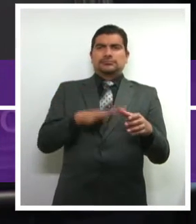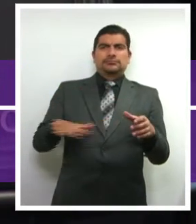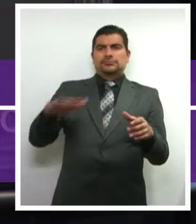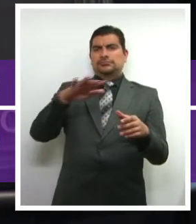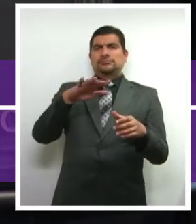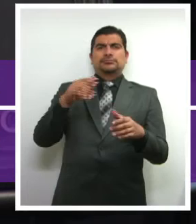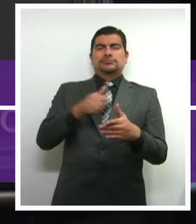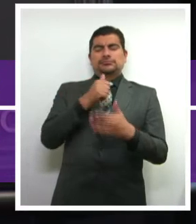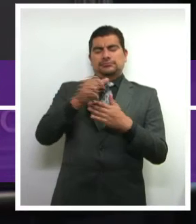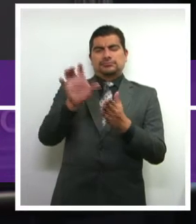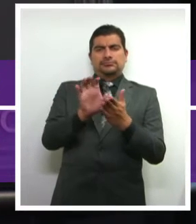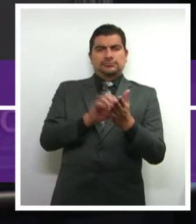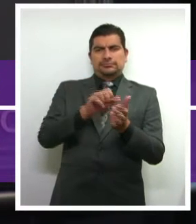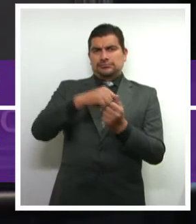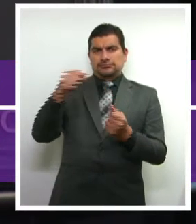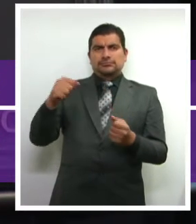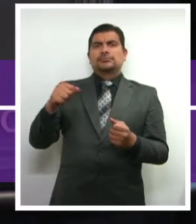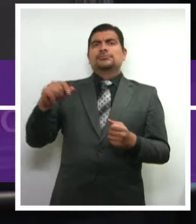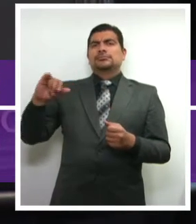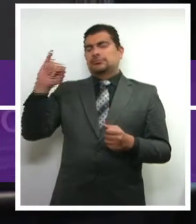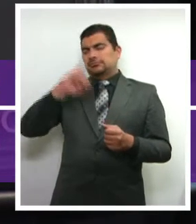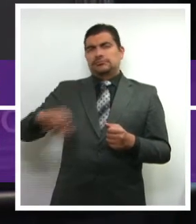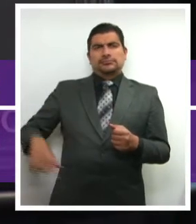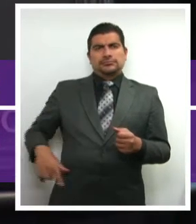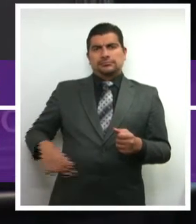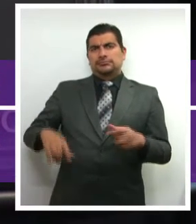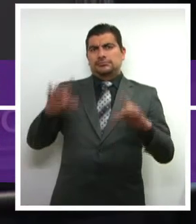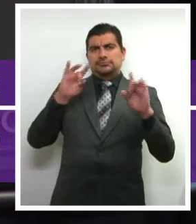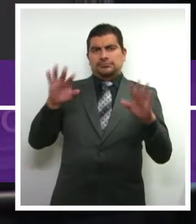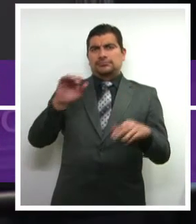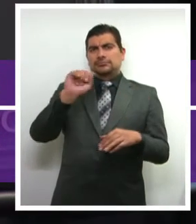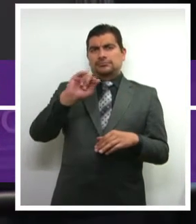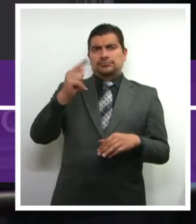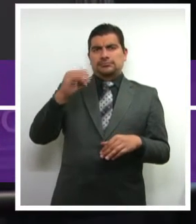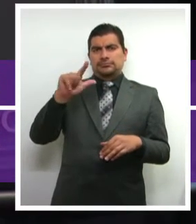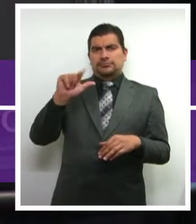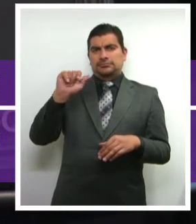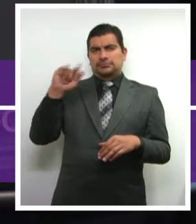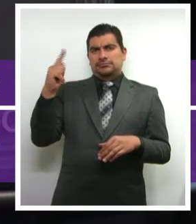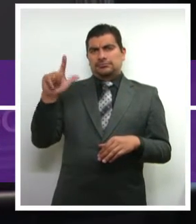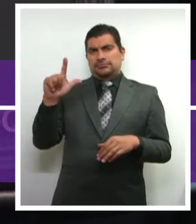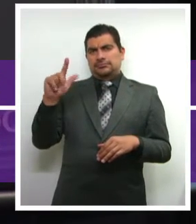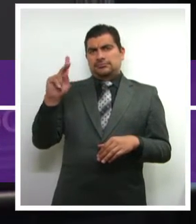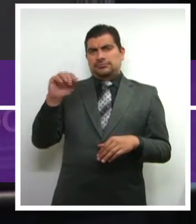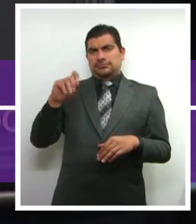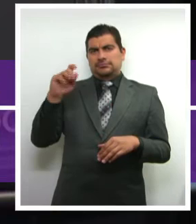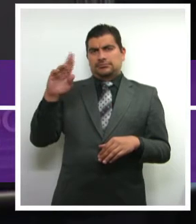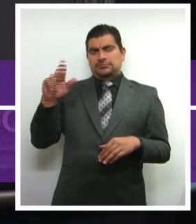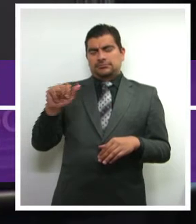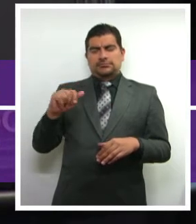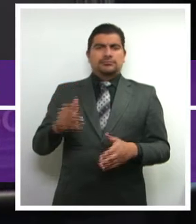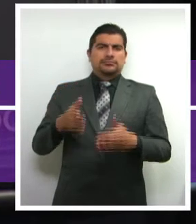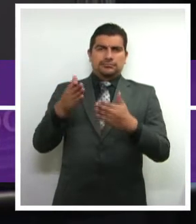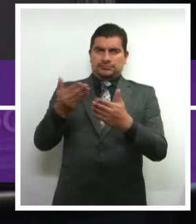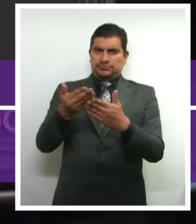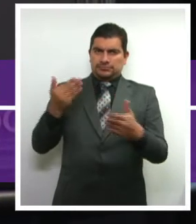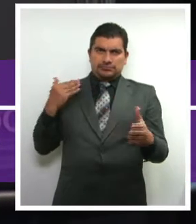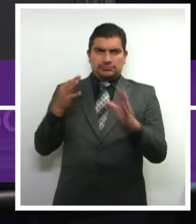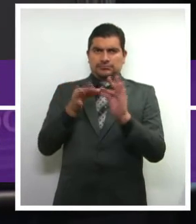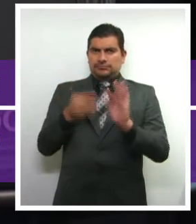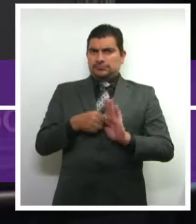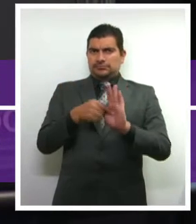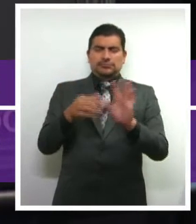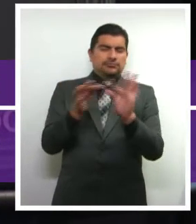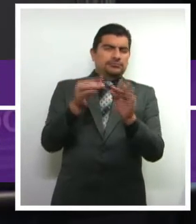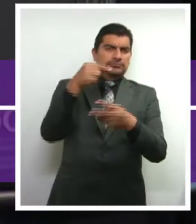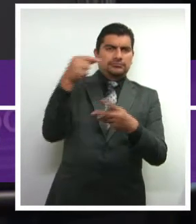de México propuesta por el jefe de gobierno, doctor Miguel Ángel Mancera. Y antes de la exposición de